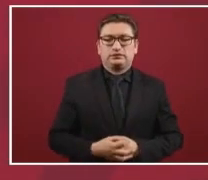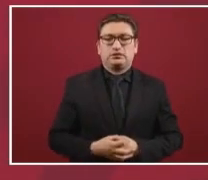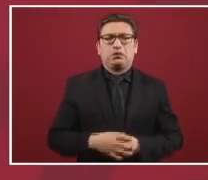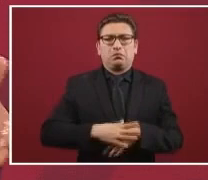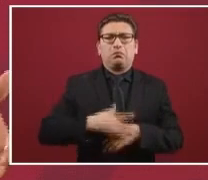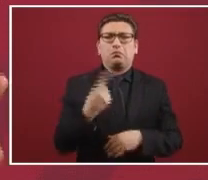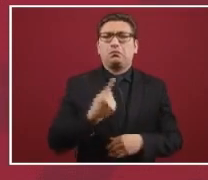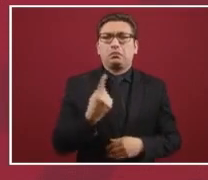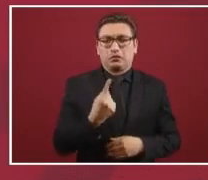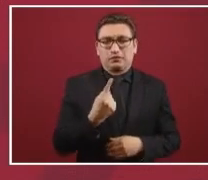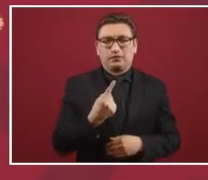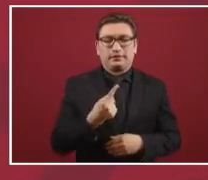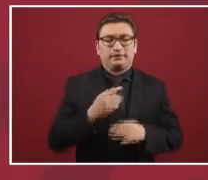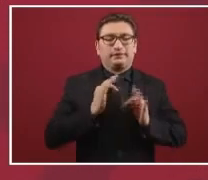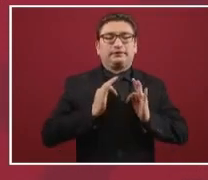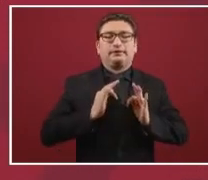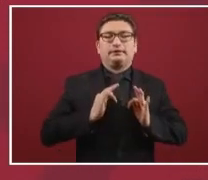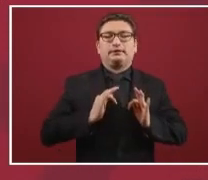porque en paz